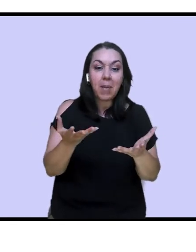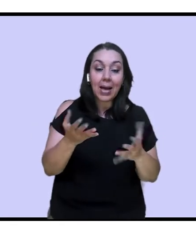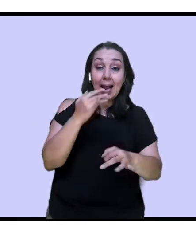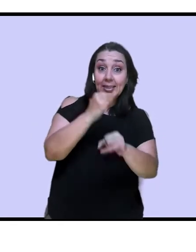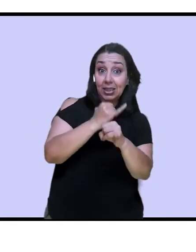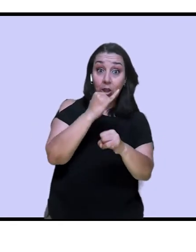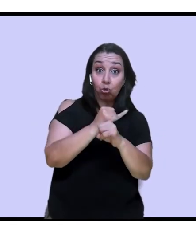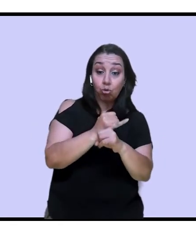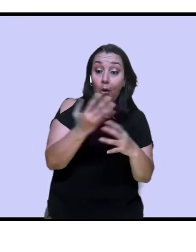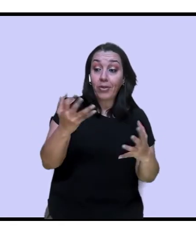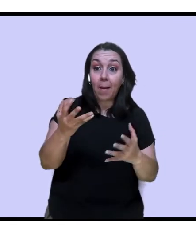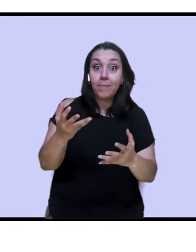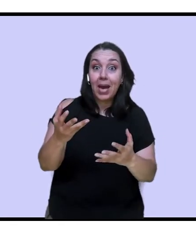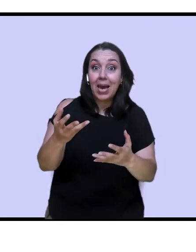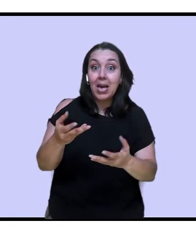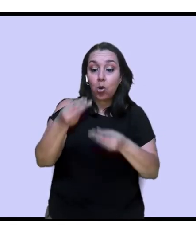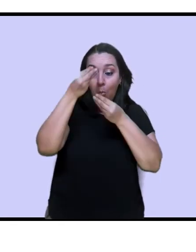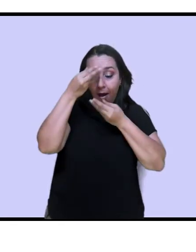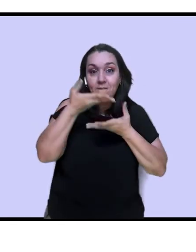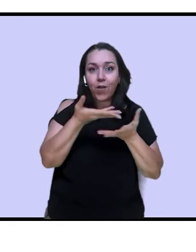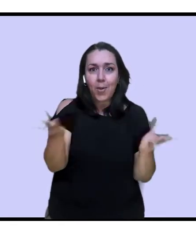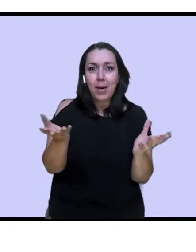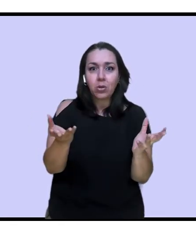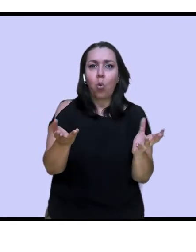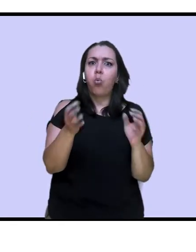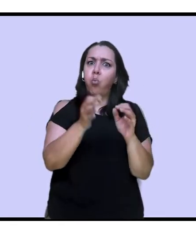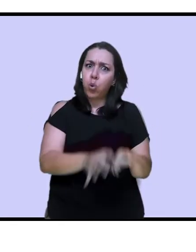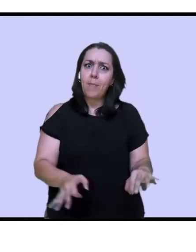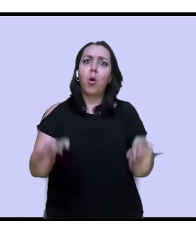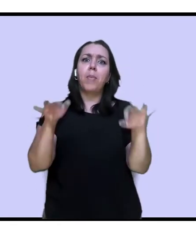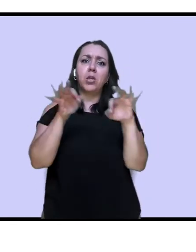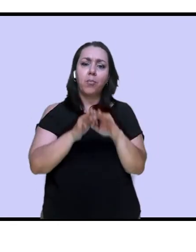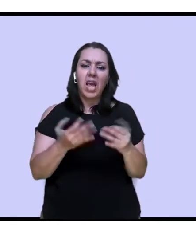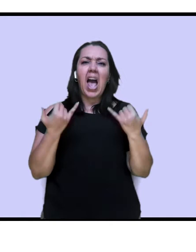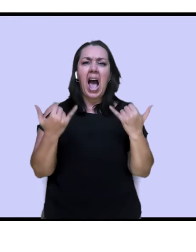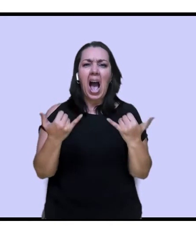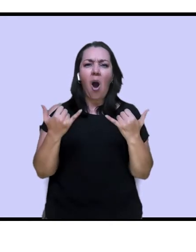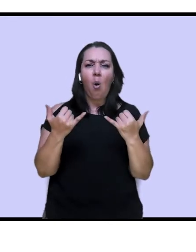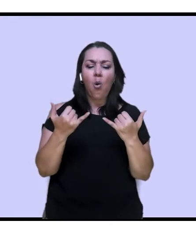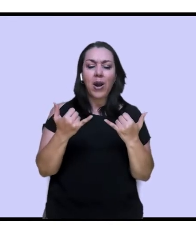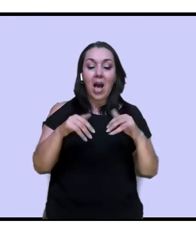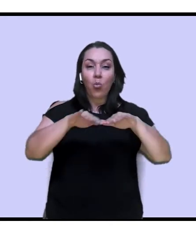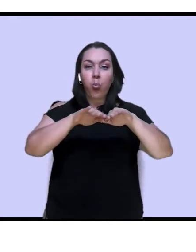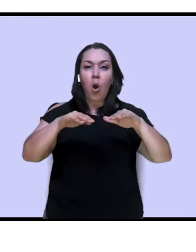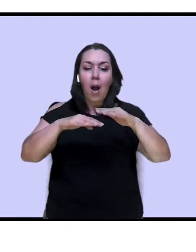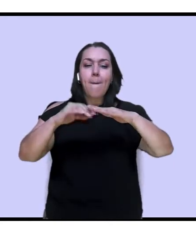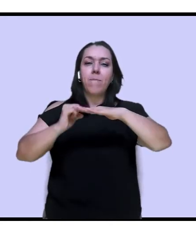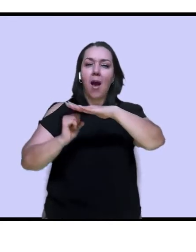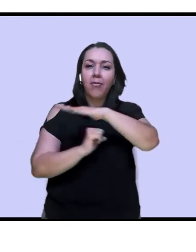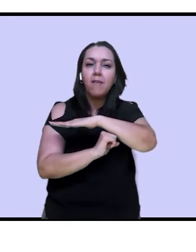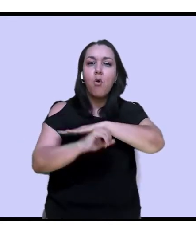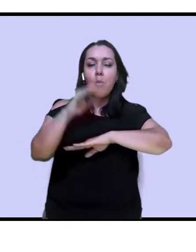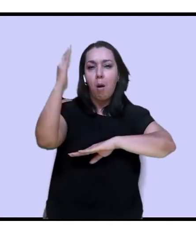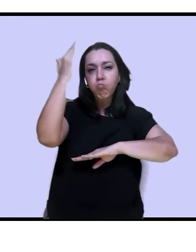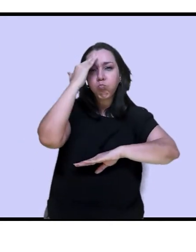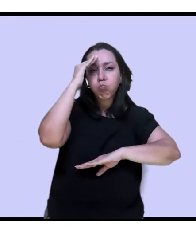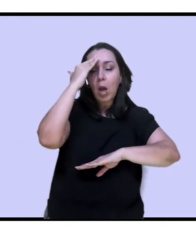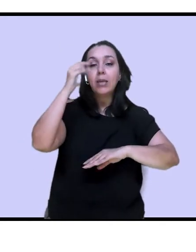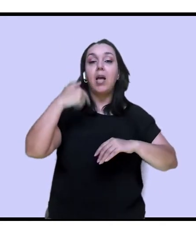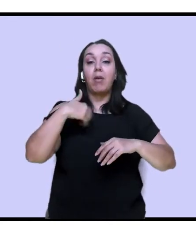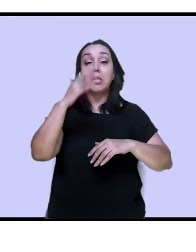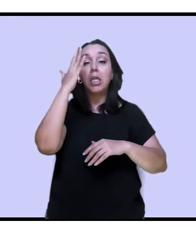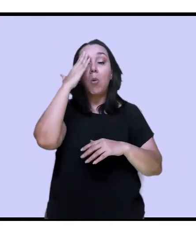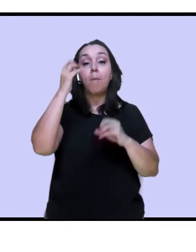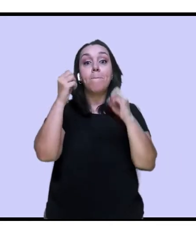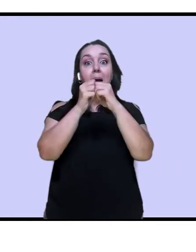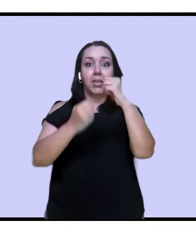educativo. Y el registro de información siempre es muy importante. Ahora con la plataforma Saber ya vamos a tener todavía un mayor apoyo